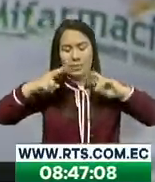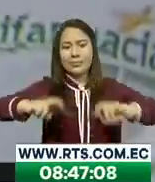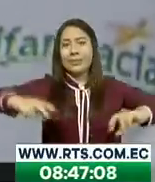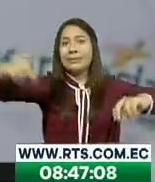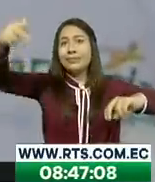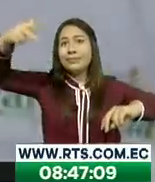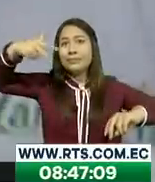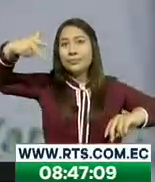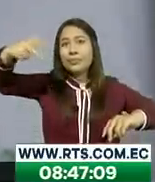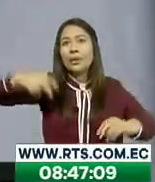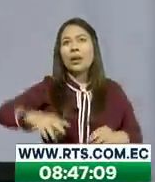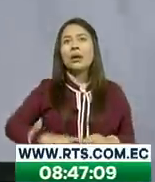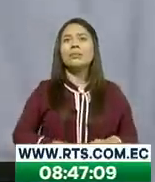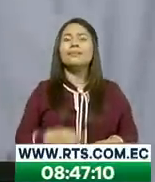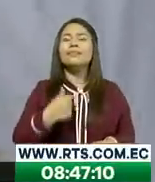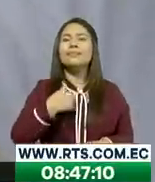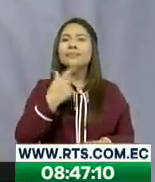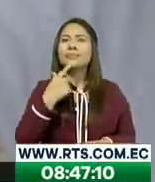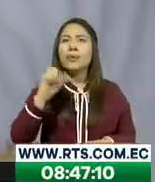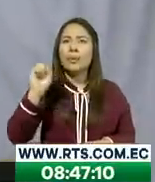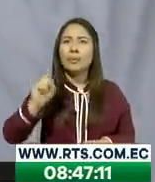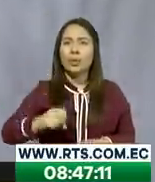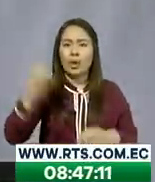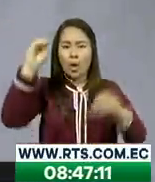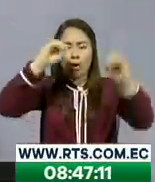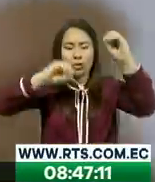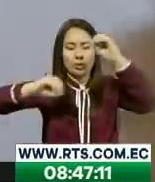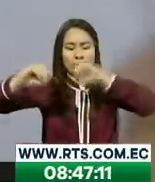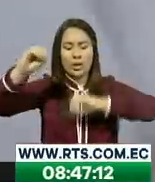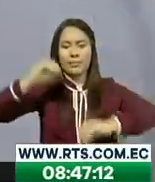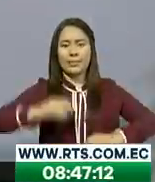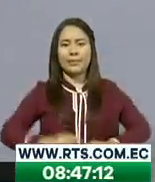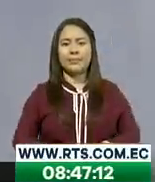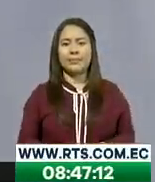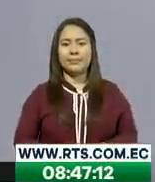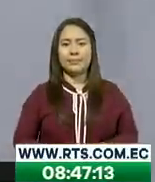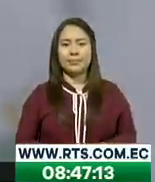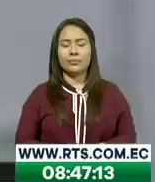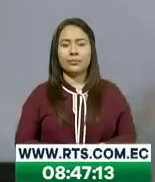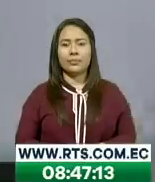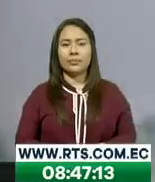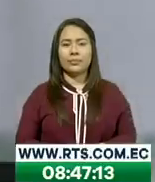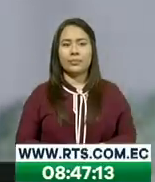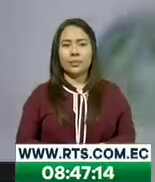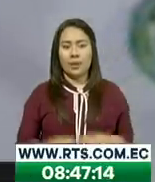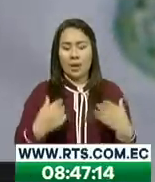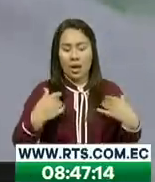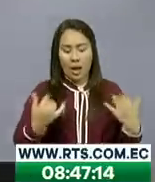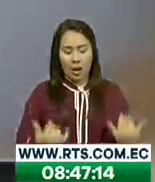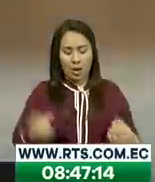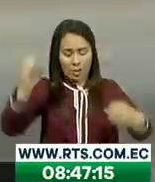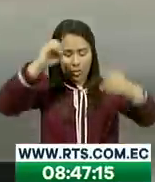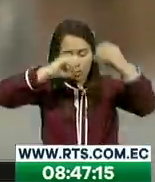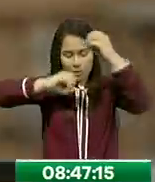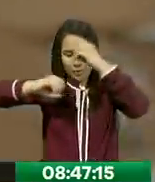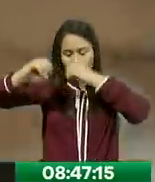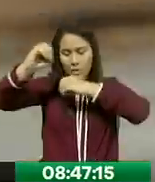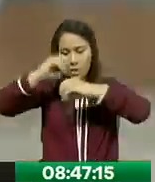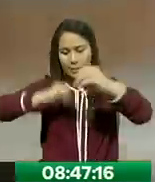ese negocio y que se puede observar ahí. Buenos días, señora. Buenos días. Mire, aquí se puede observar